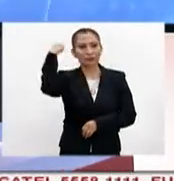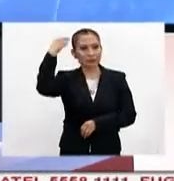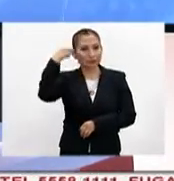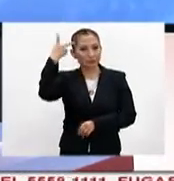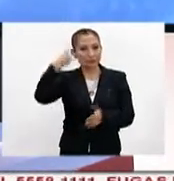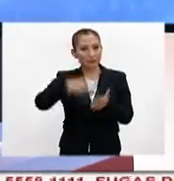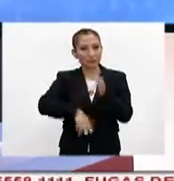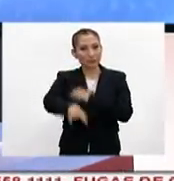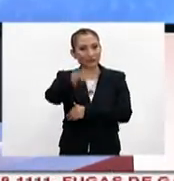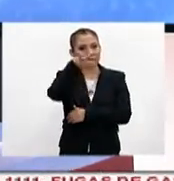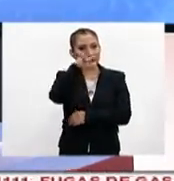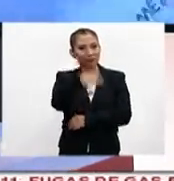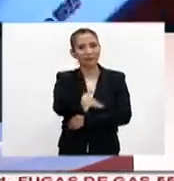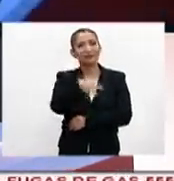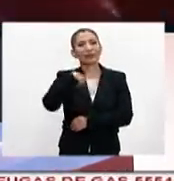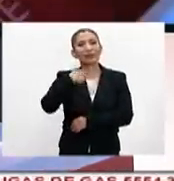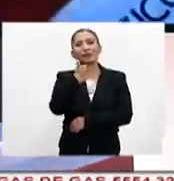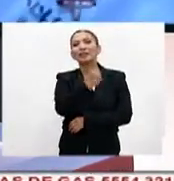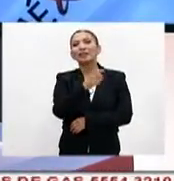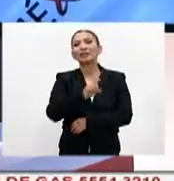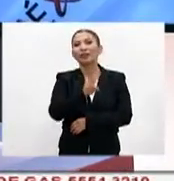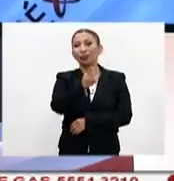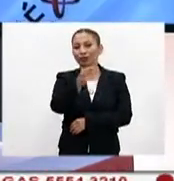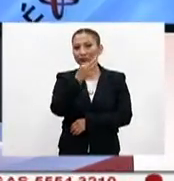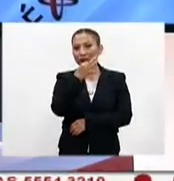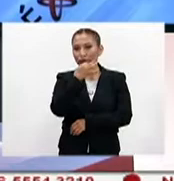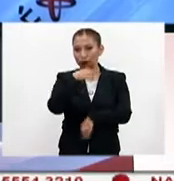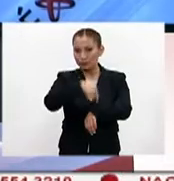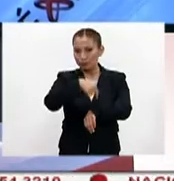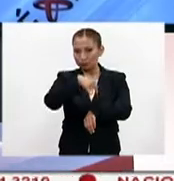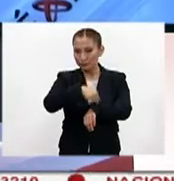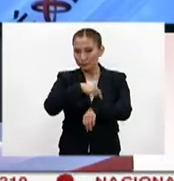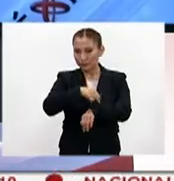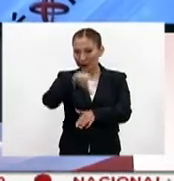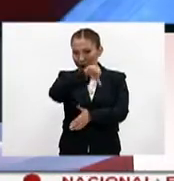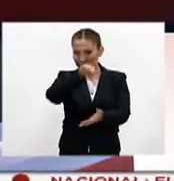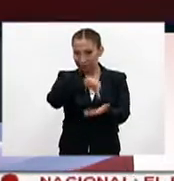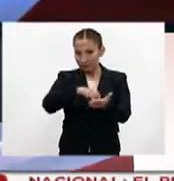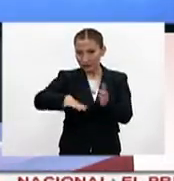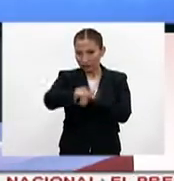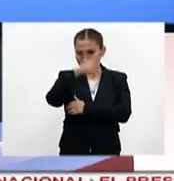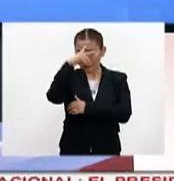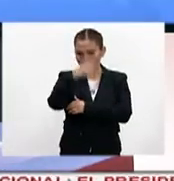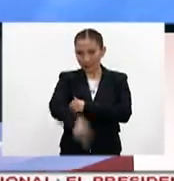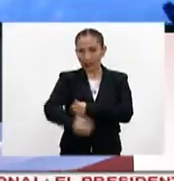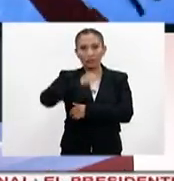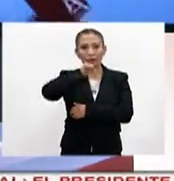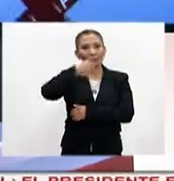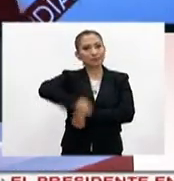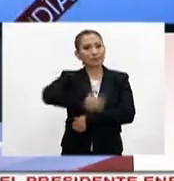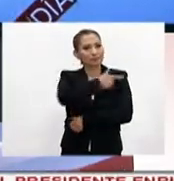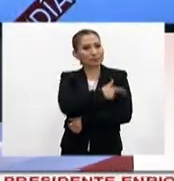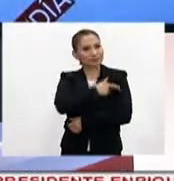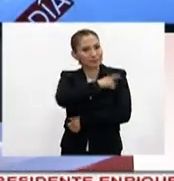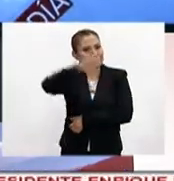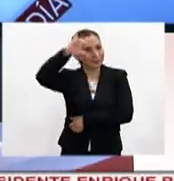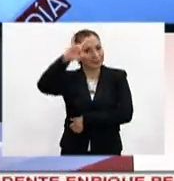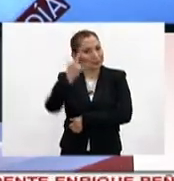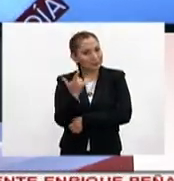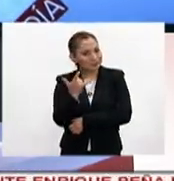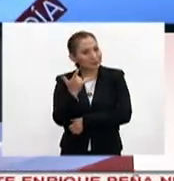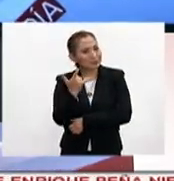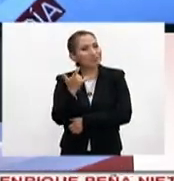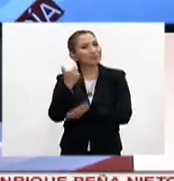marzo del 2018, son las 6:32, tiempo del centro del país. Saludo también con mucho gusto a Griselda